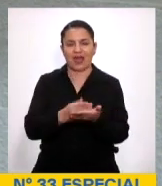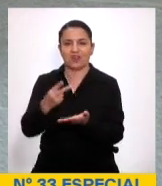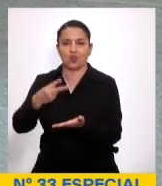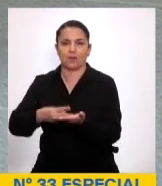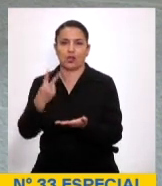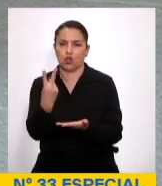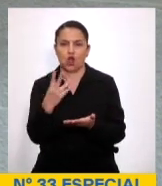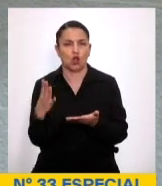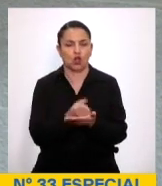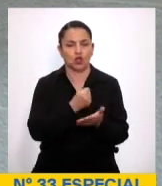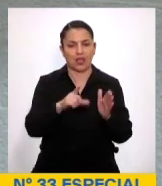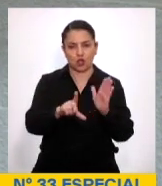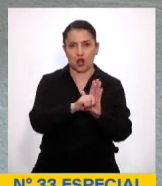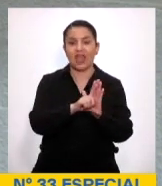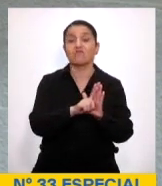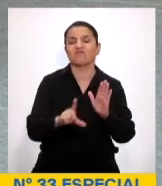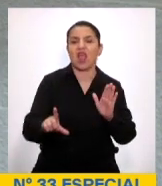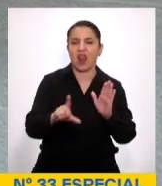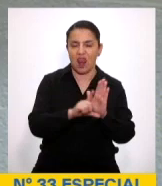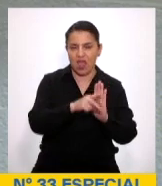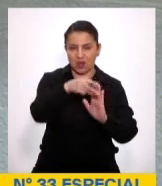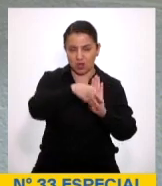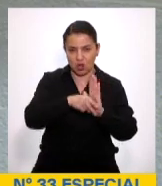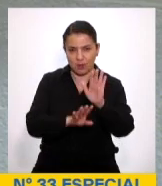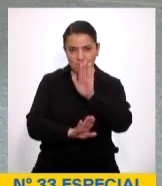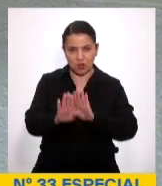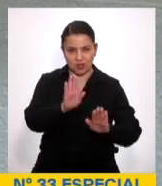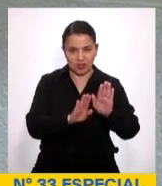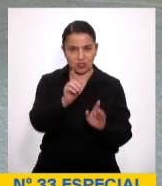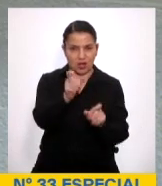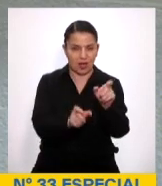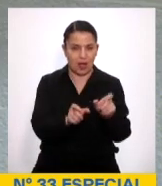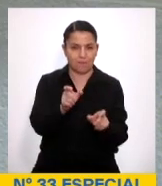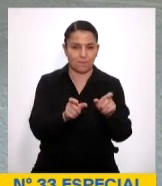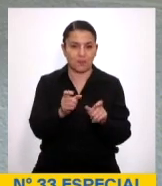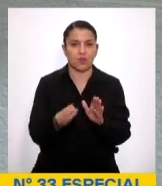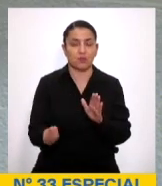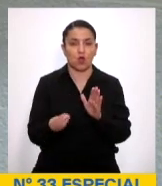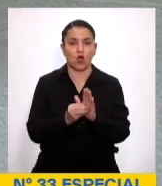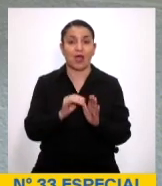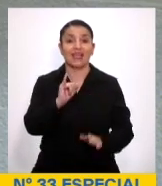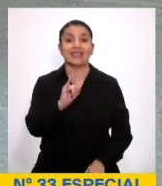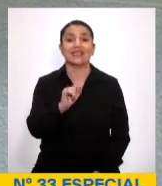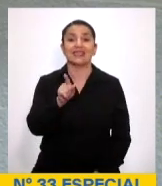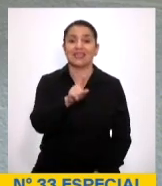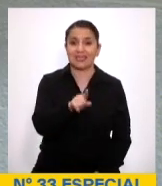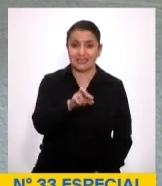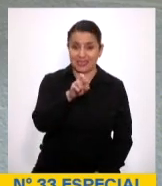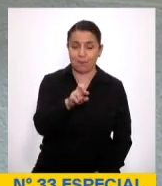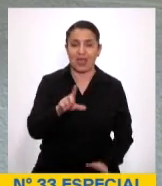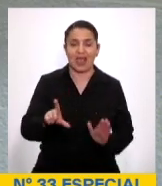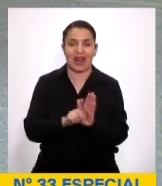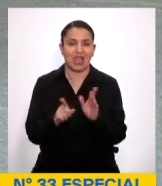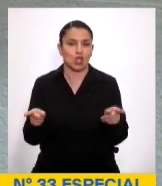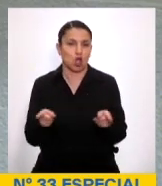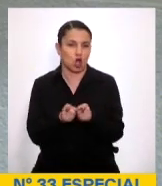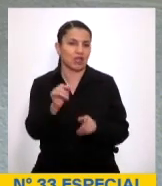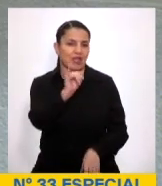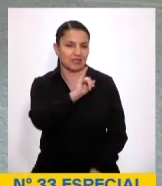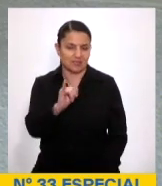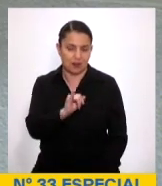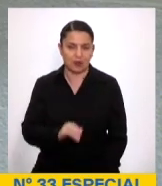leyes la ley que estableció diversas normas de protección de personas incorporadas al isp conocida como ley corte y